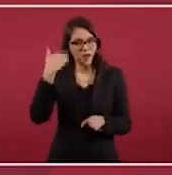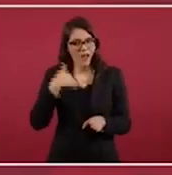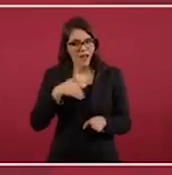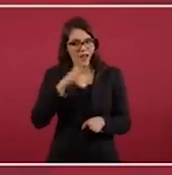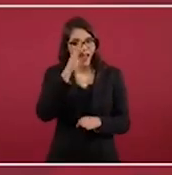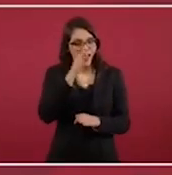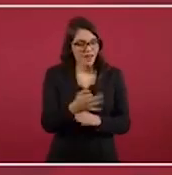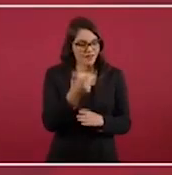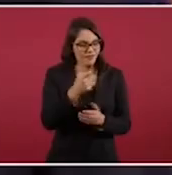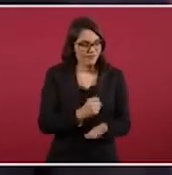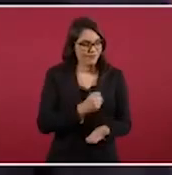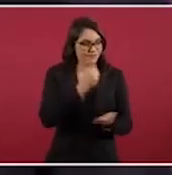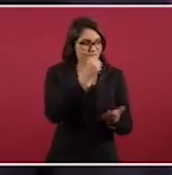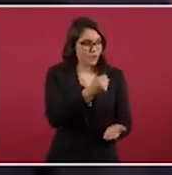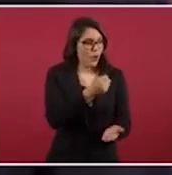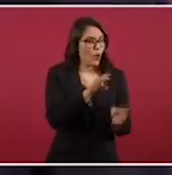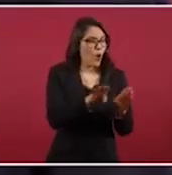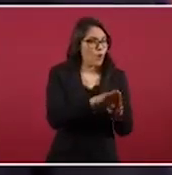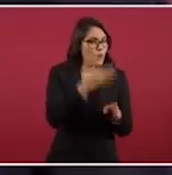Además,